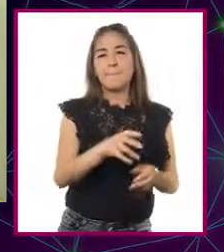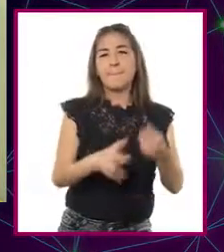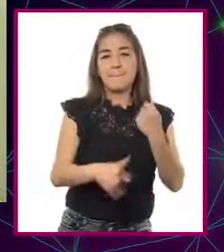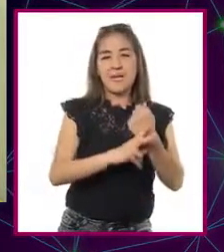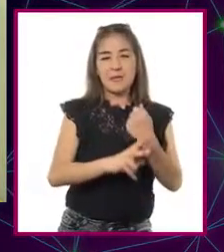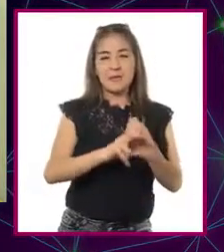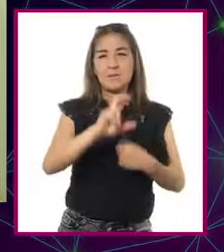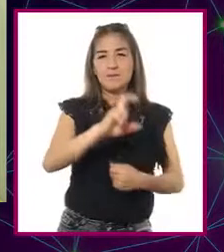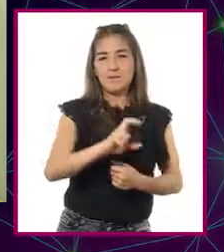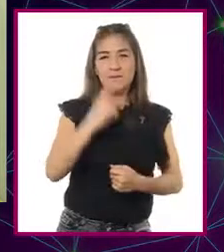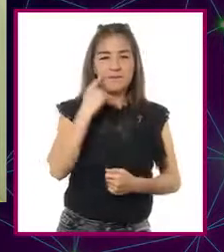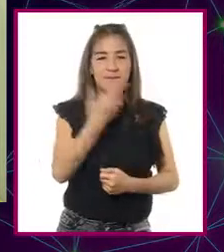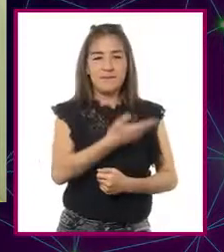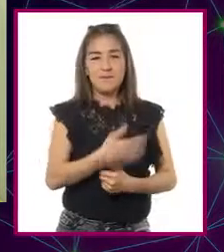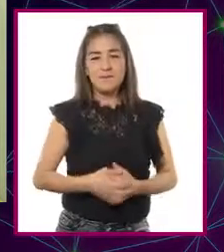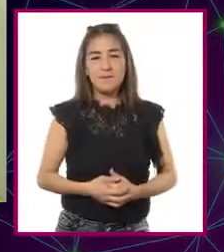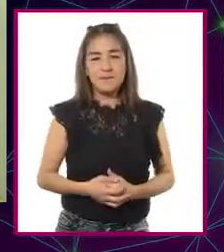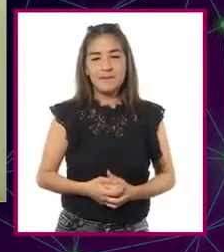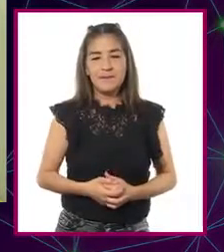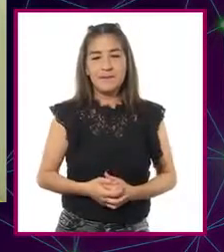precipitados.